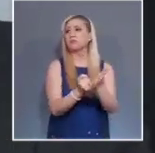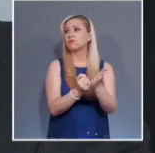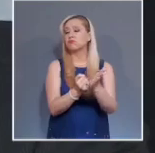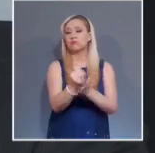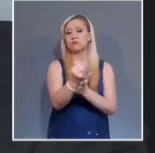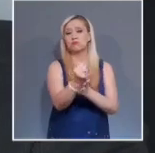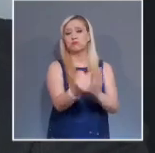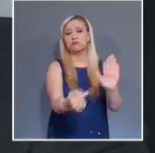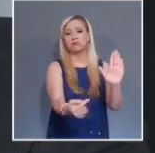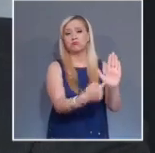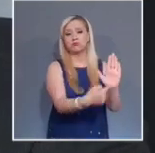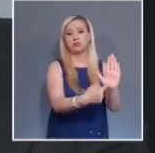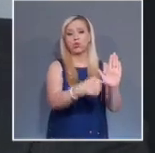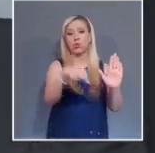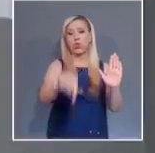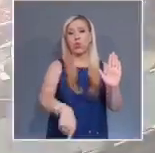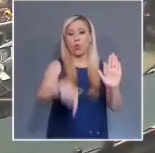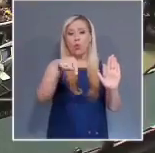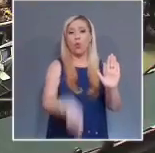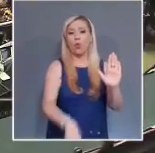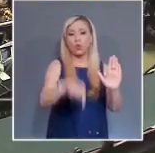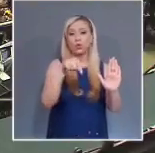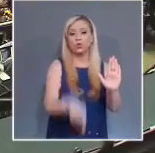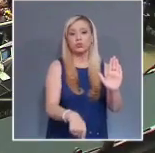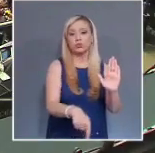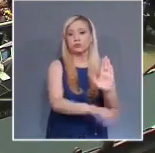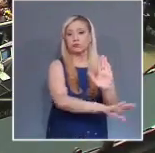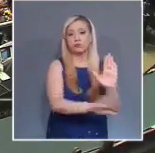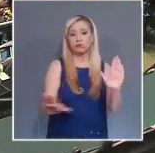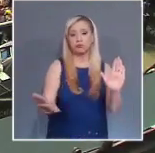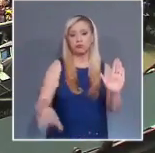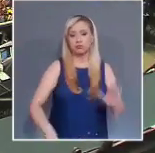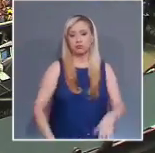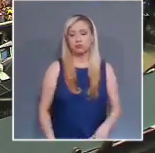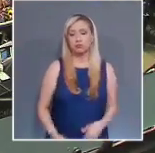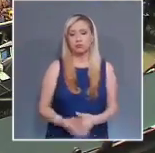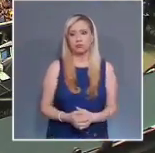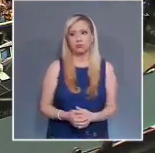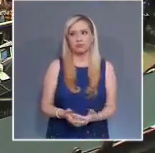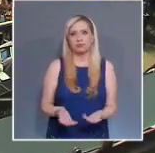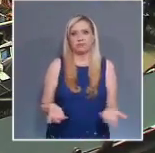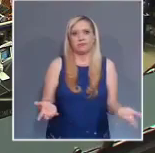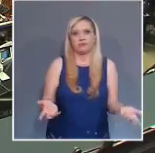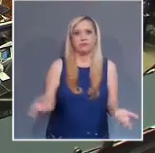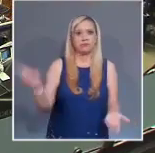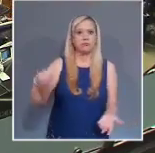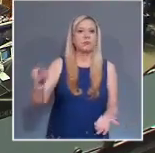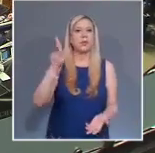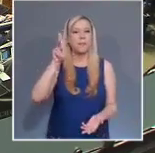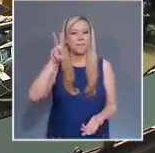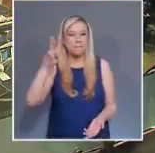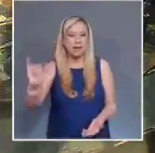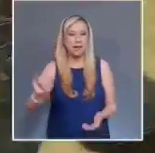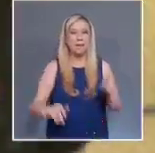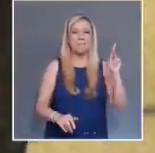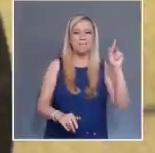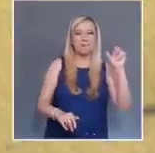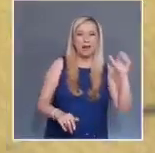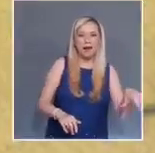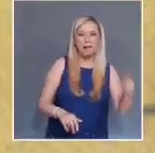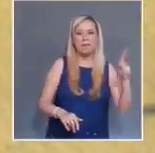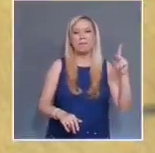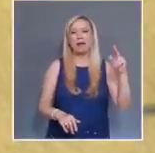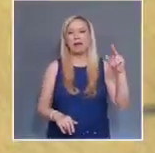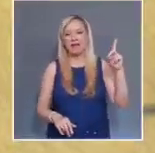cabo en la sesión. Legisladores de oposición sostuvieron que no avanzarán con los temas pendientes en tanto no